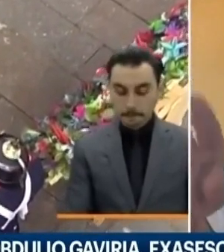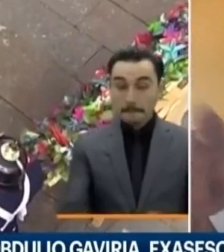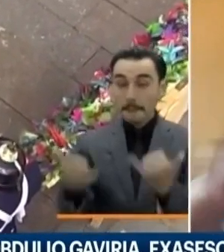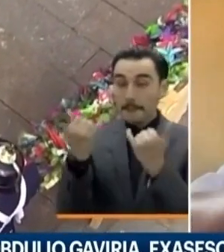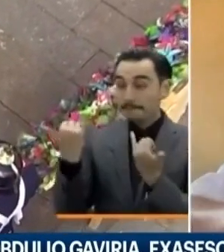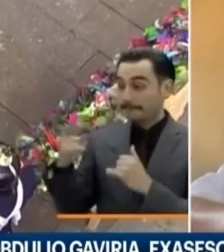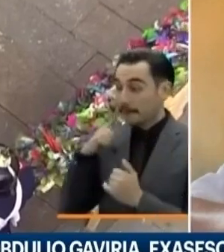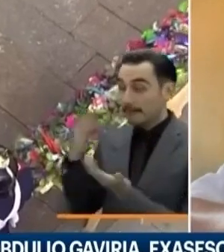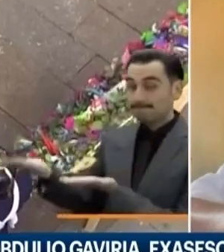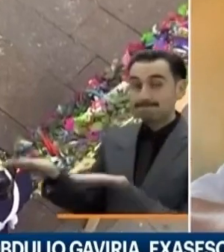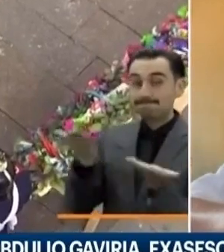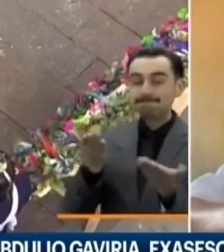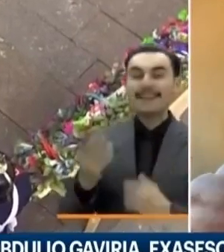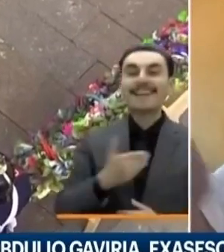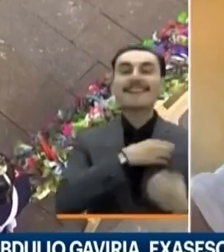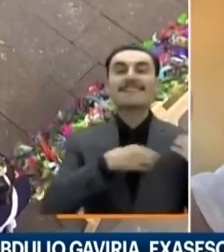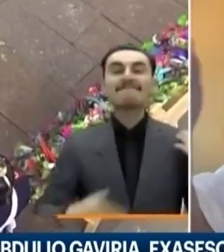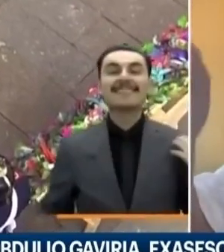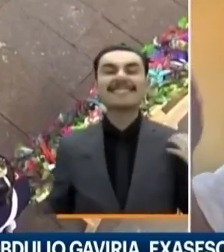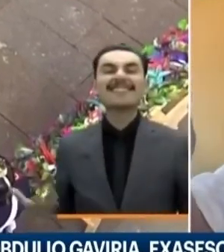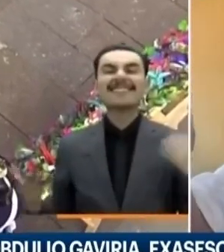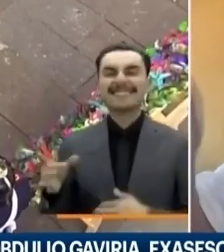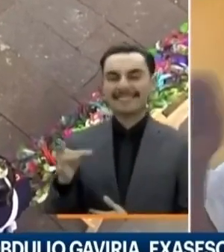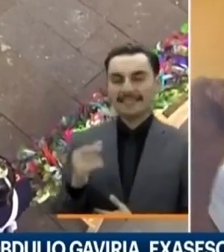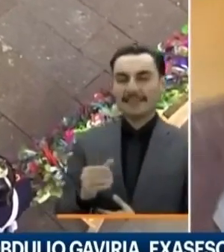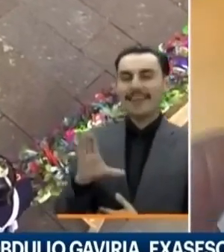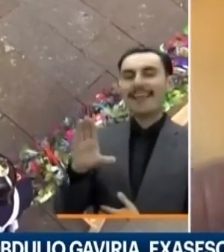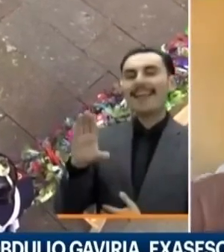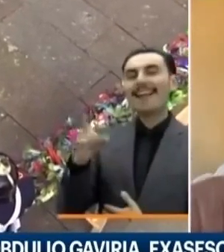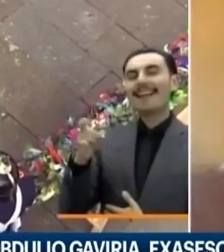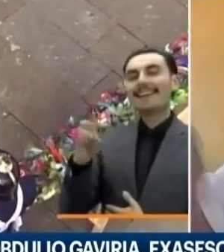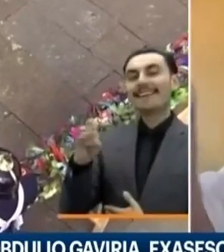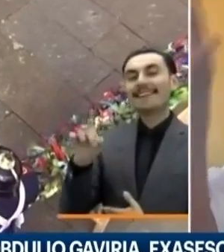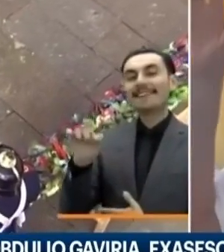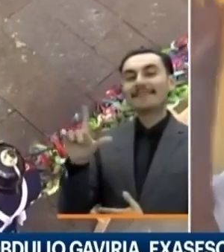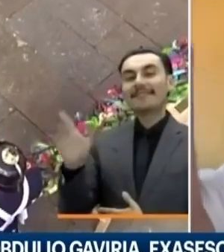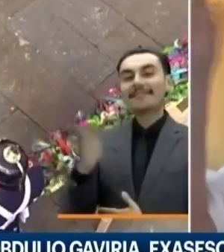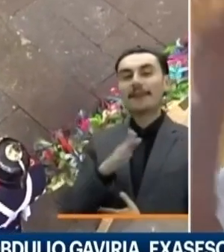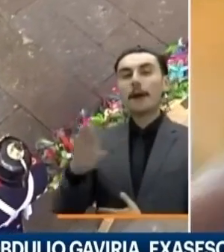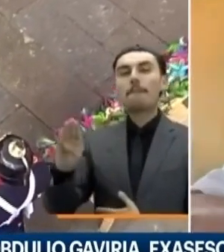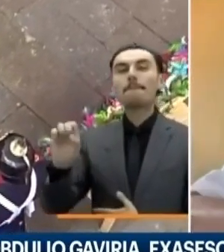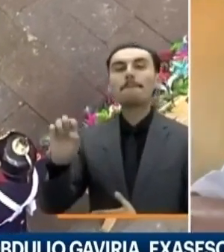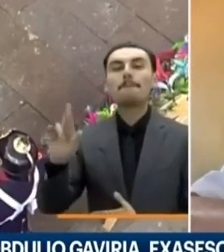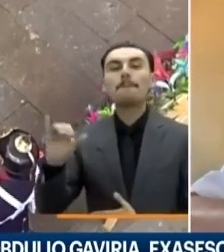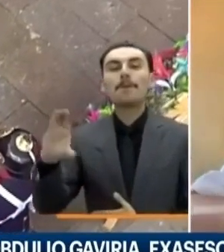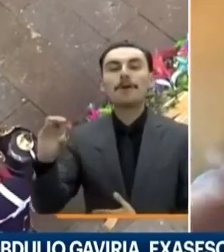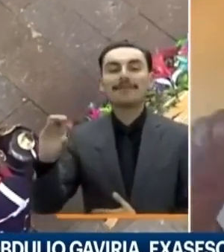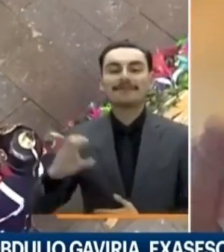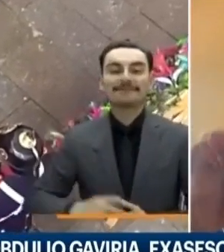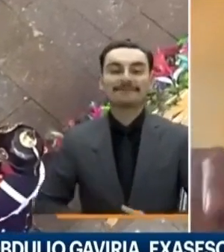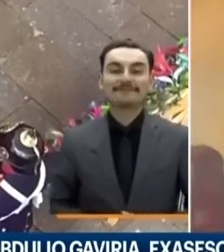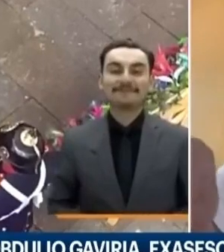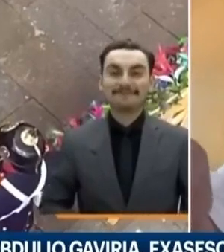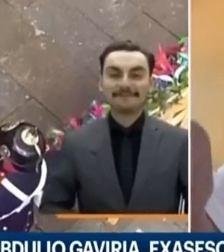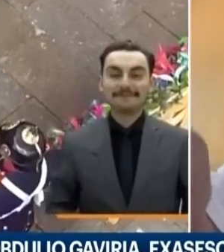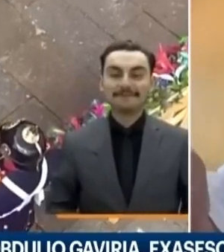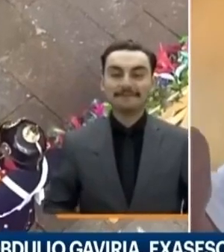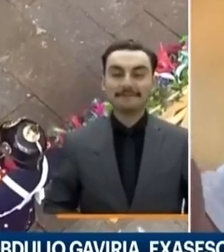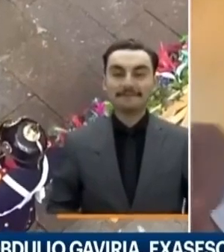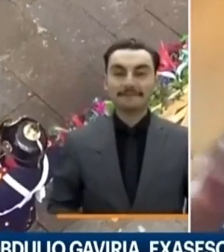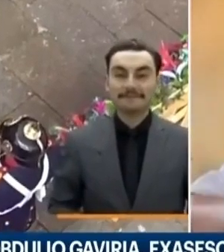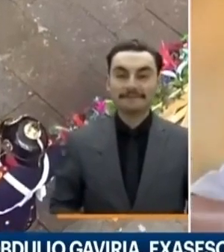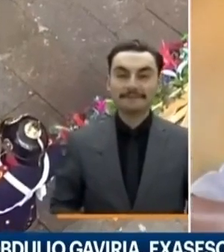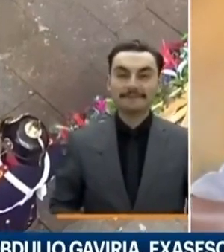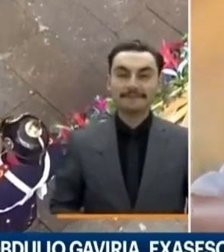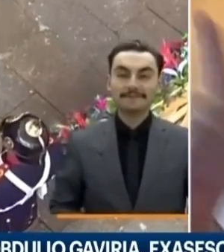de la llamada insurgencia colombiana, que hizo creer desde un falso trono moral que Colombia no era un